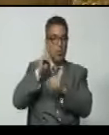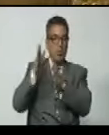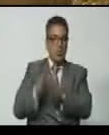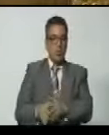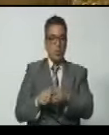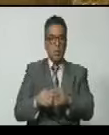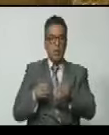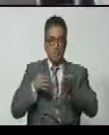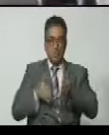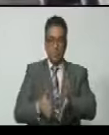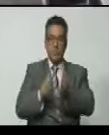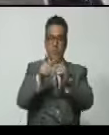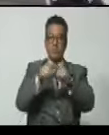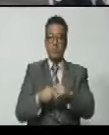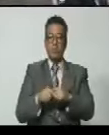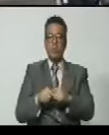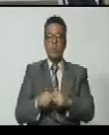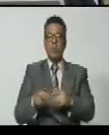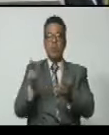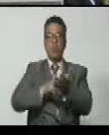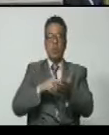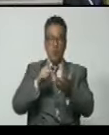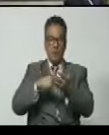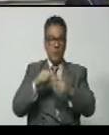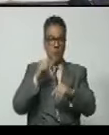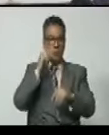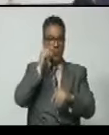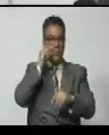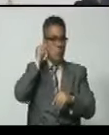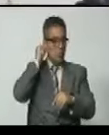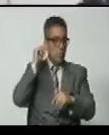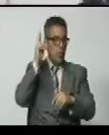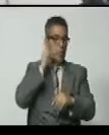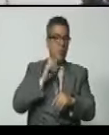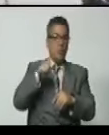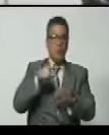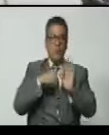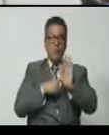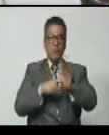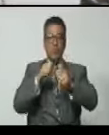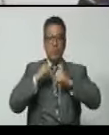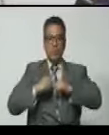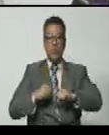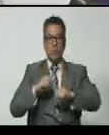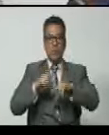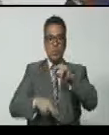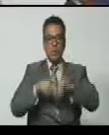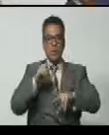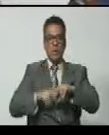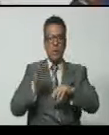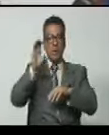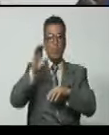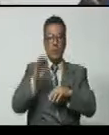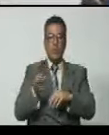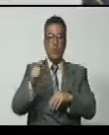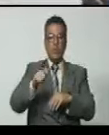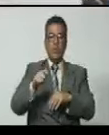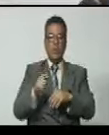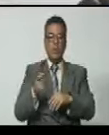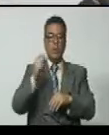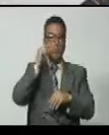venezolana renació porque es la mujer bolivariana. Asumió un papel vanguardia en la construcción de la patria matria